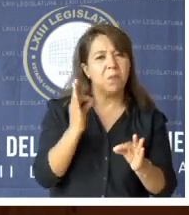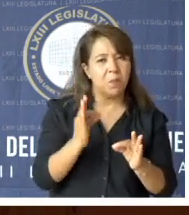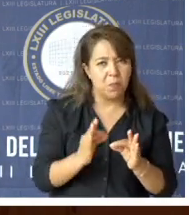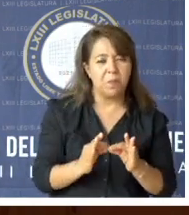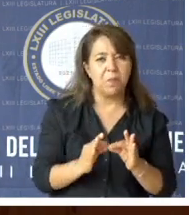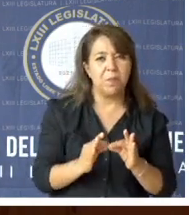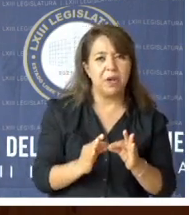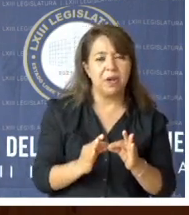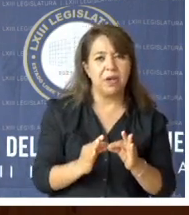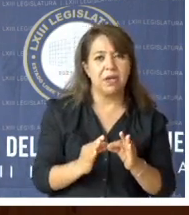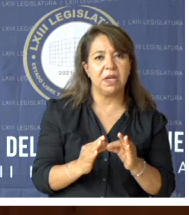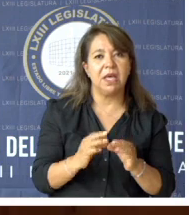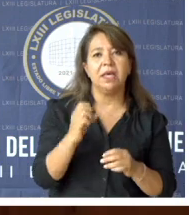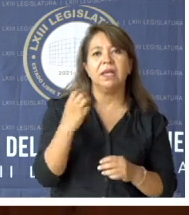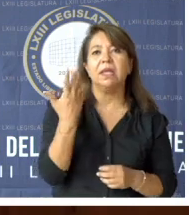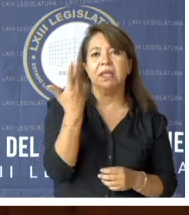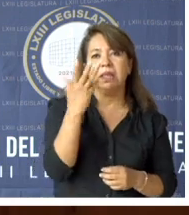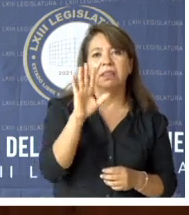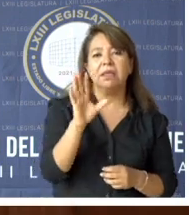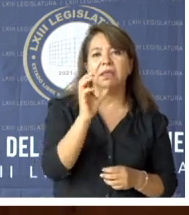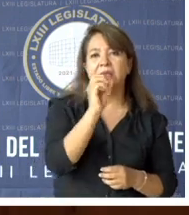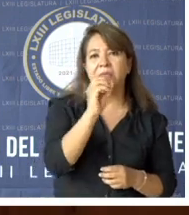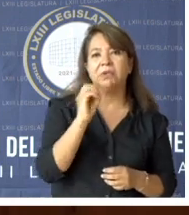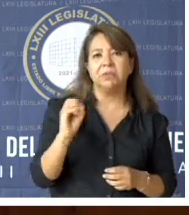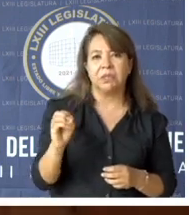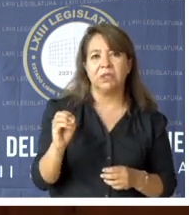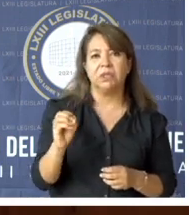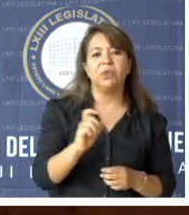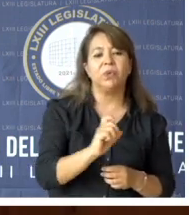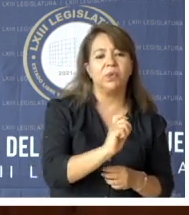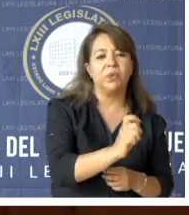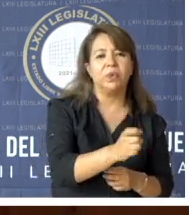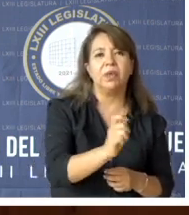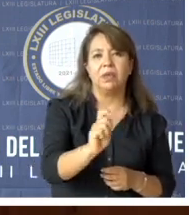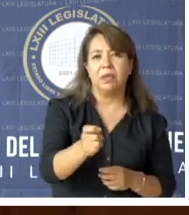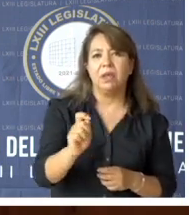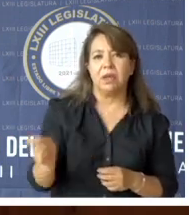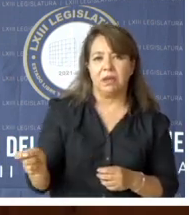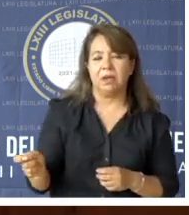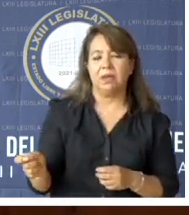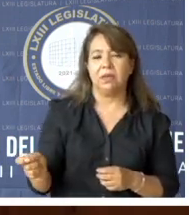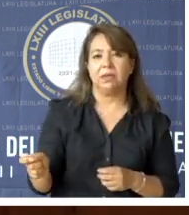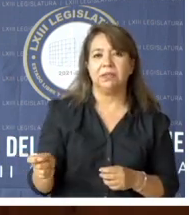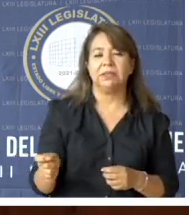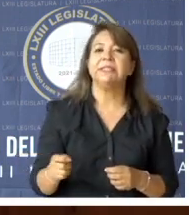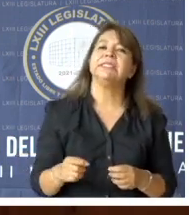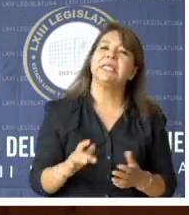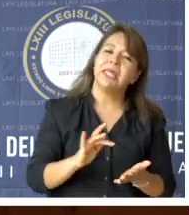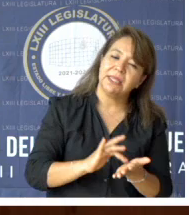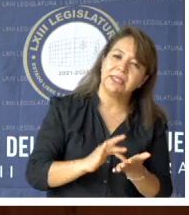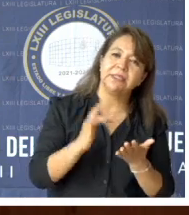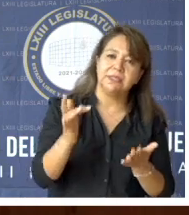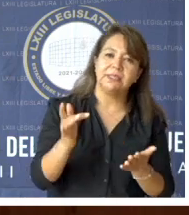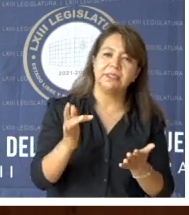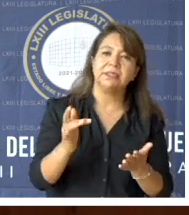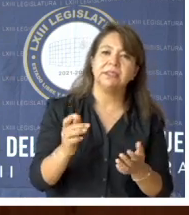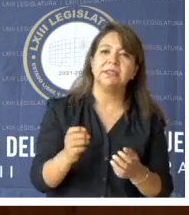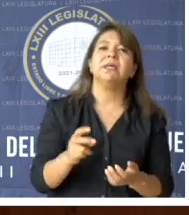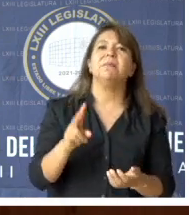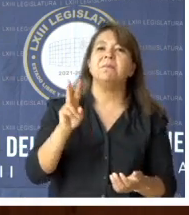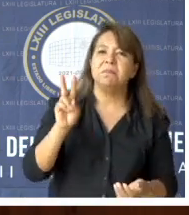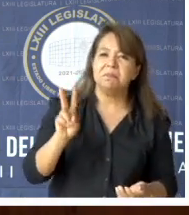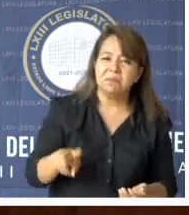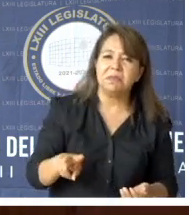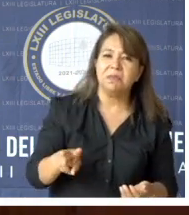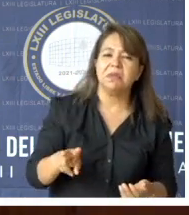del 10% de las utilidades en PTU. Agradecemos desde esta tribuna también ese compromiso